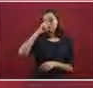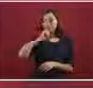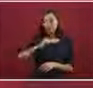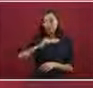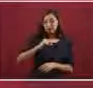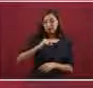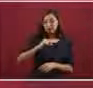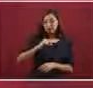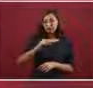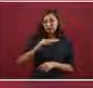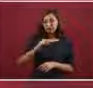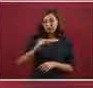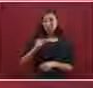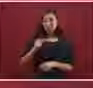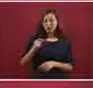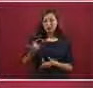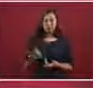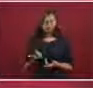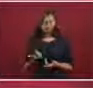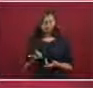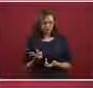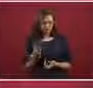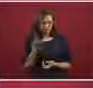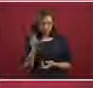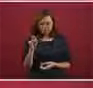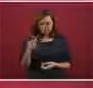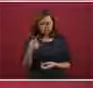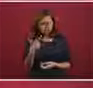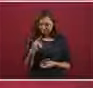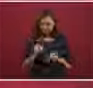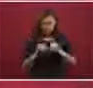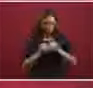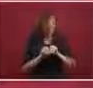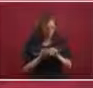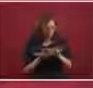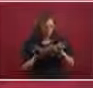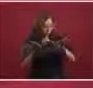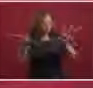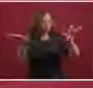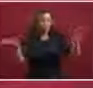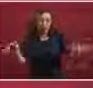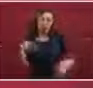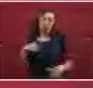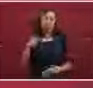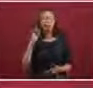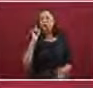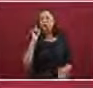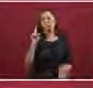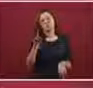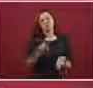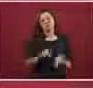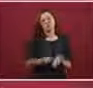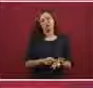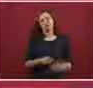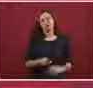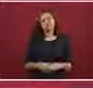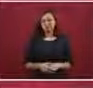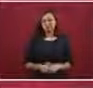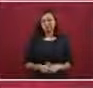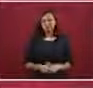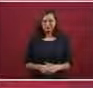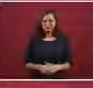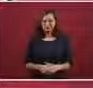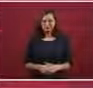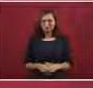haya una epidemia de dengue. O sea, no lo he